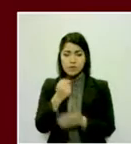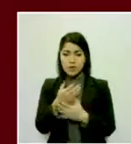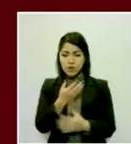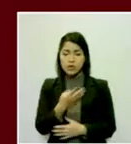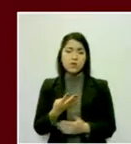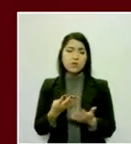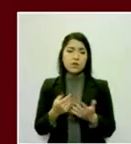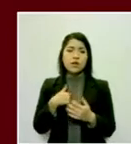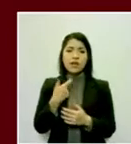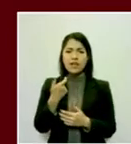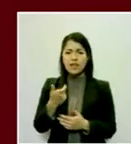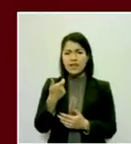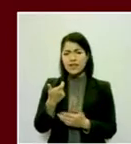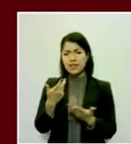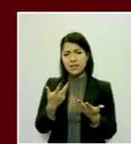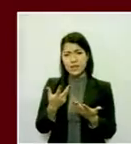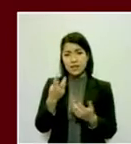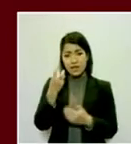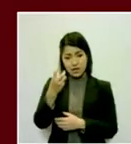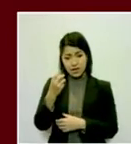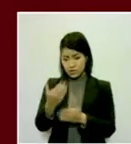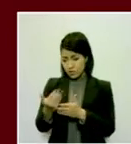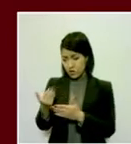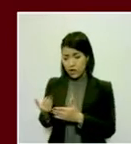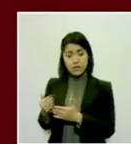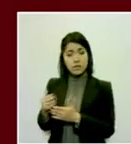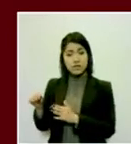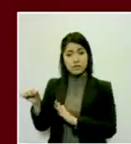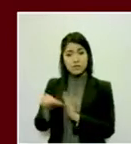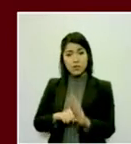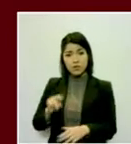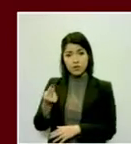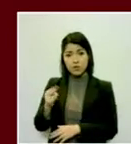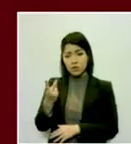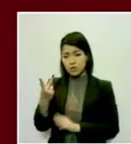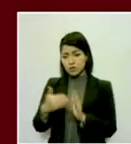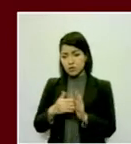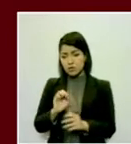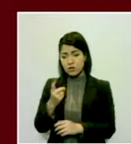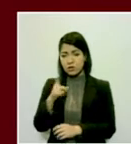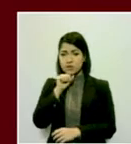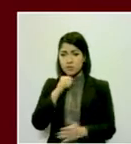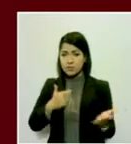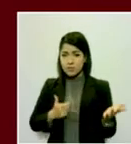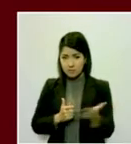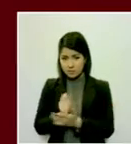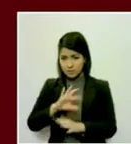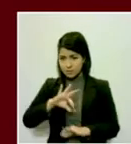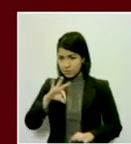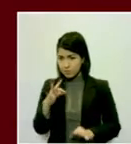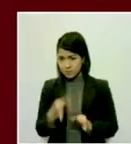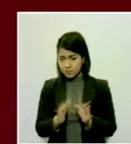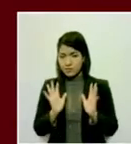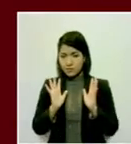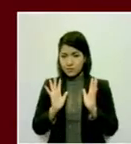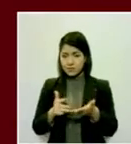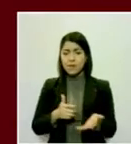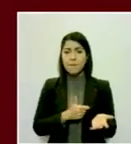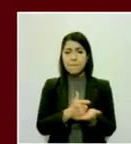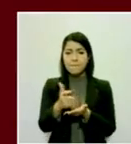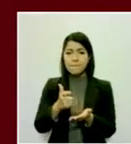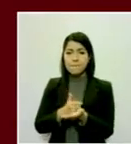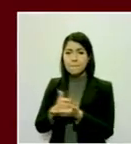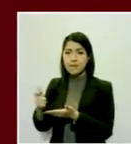62,926,490 pesos. Esto fue en noviembre del año 2021. Se pagó también de manera puntual sueldos